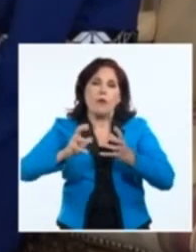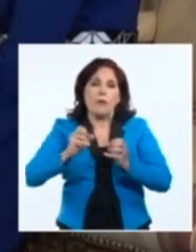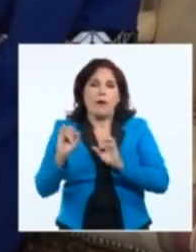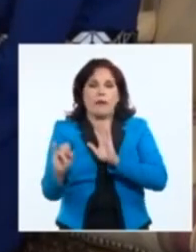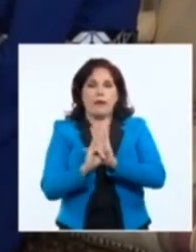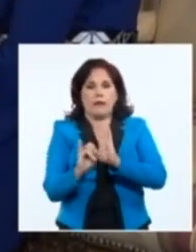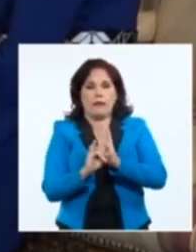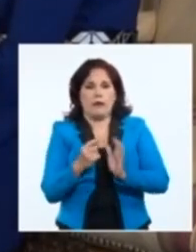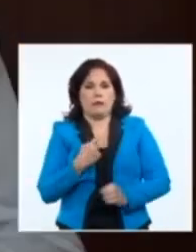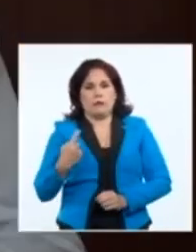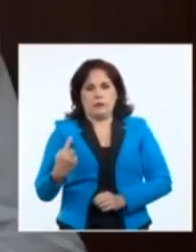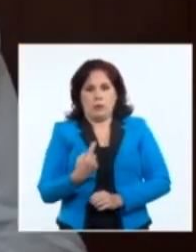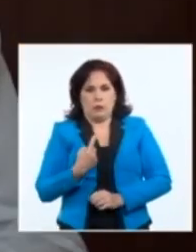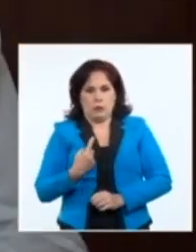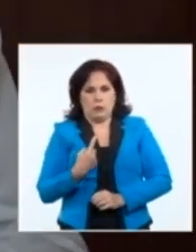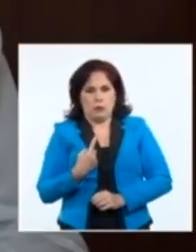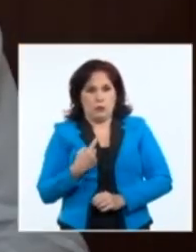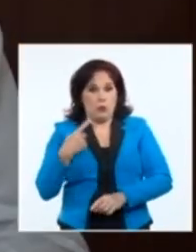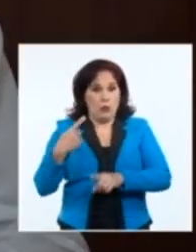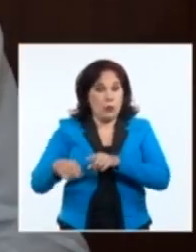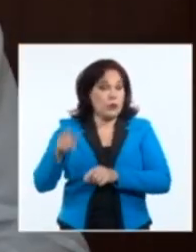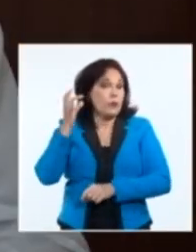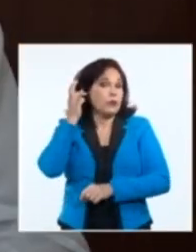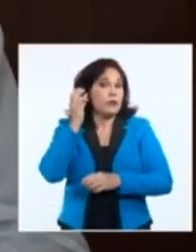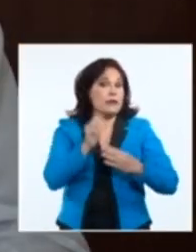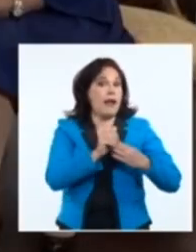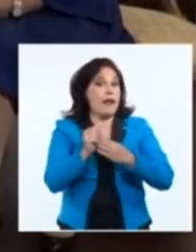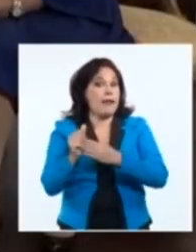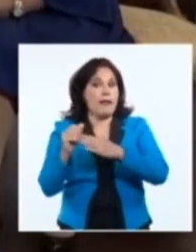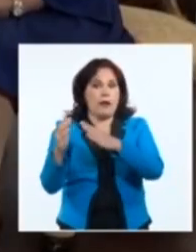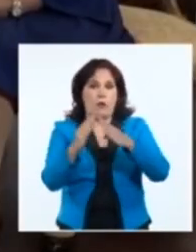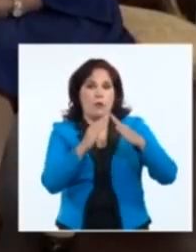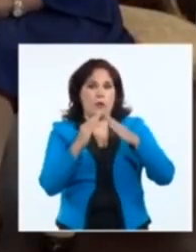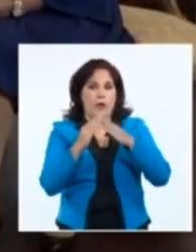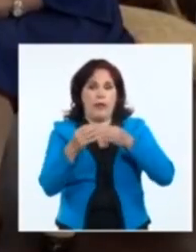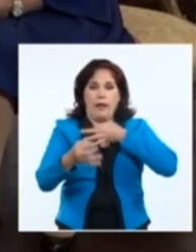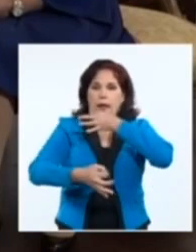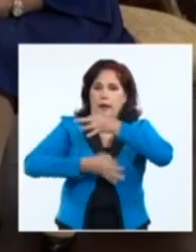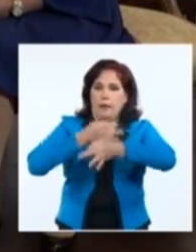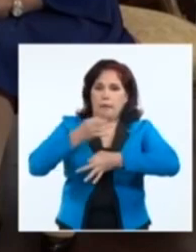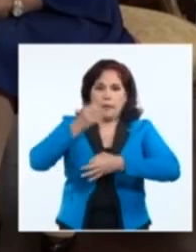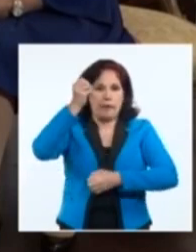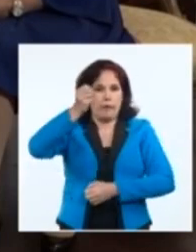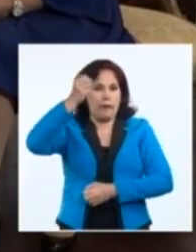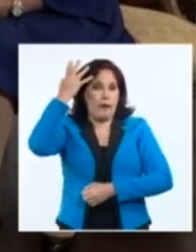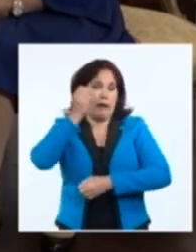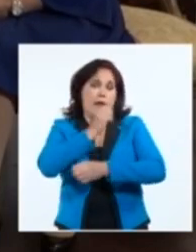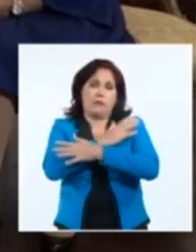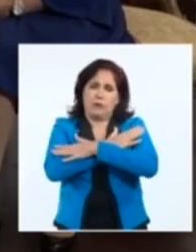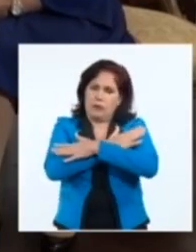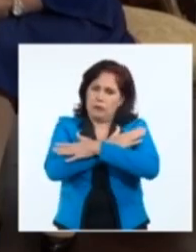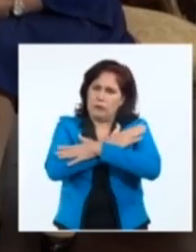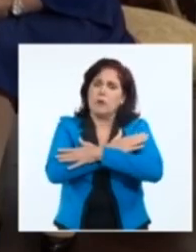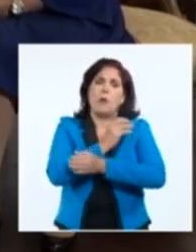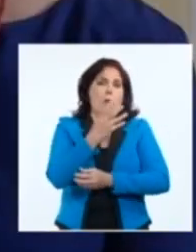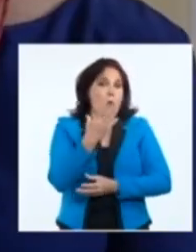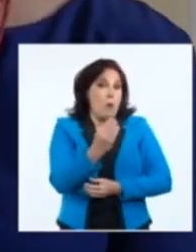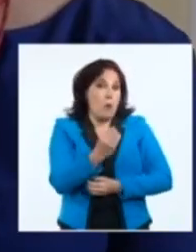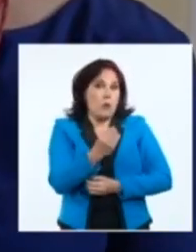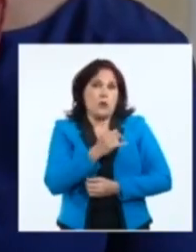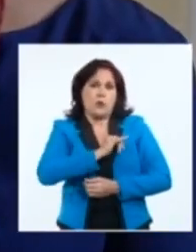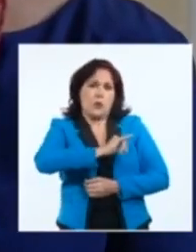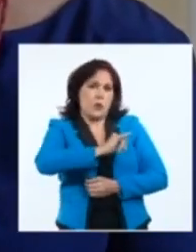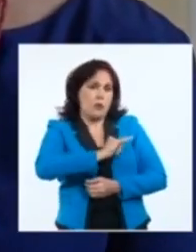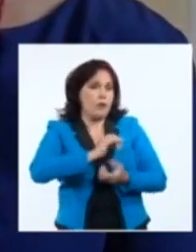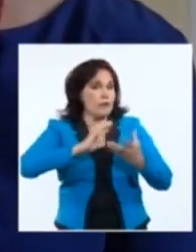identidad. Por su parte, la antropóloga y líder comunitaria maya transmitió a Díaz-Canel el cariño del pueblo beliceño hacia el cubano